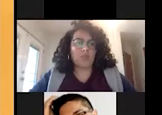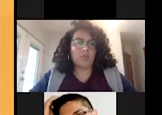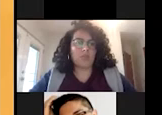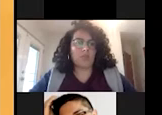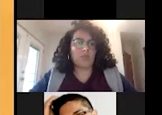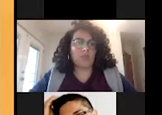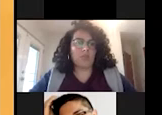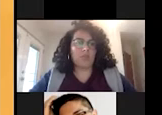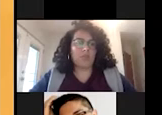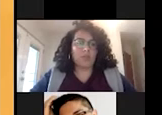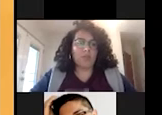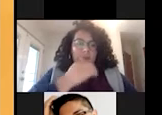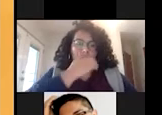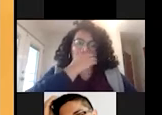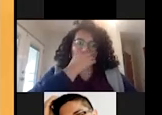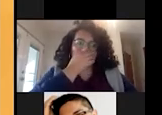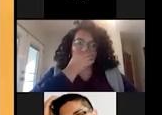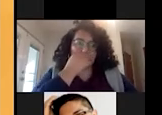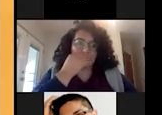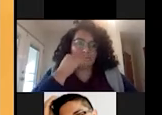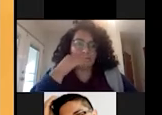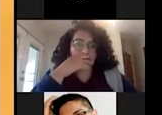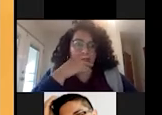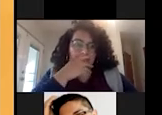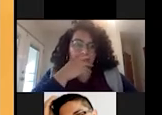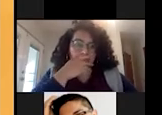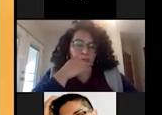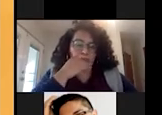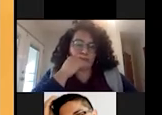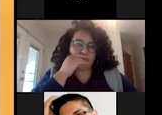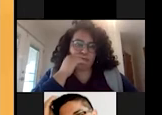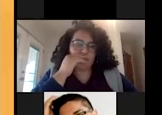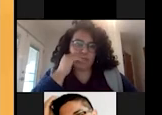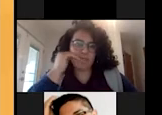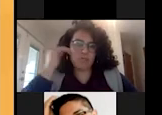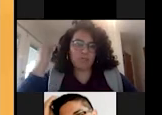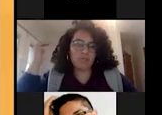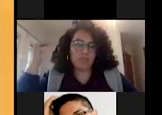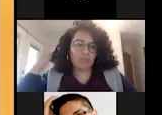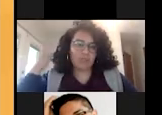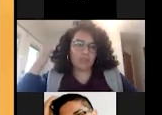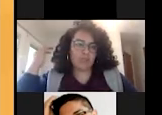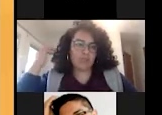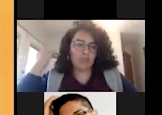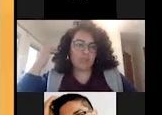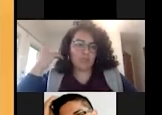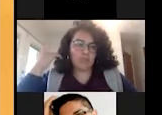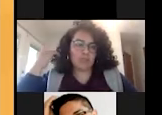un tipo de media que que fue creado por el fbi